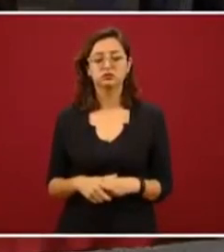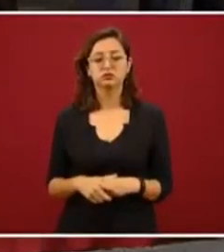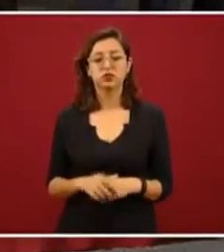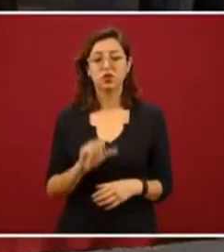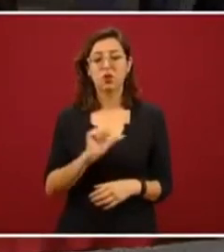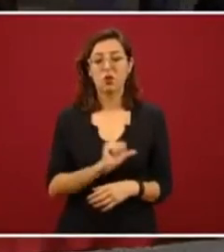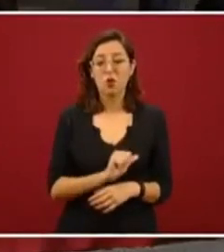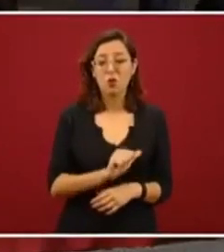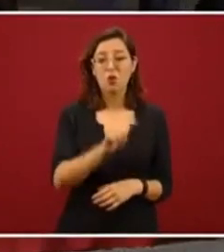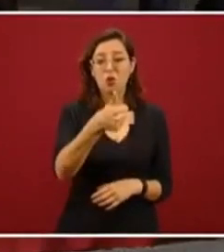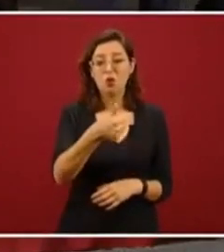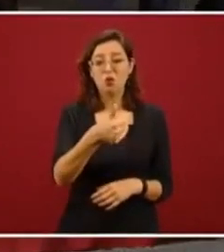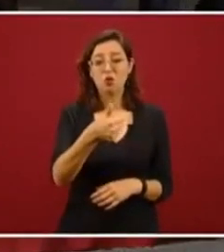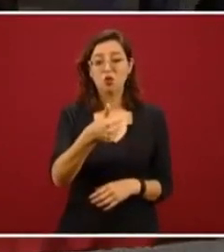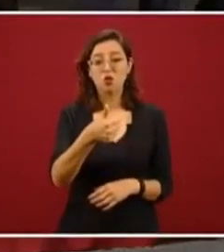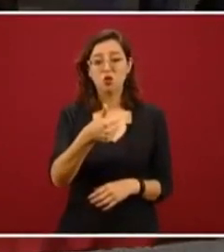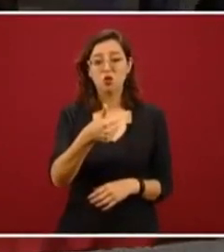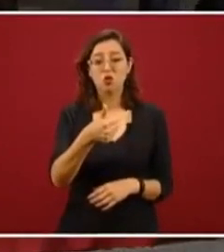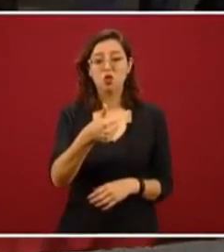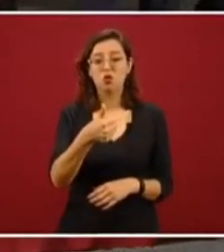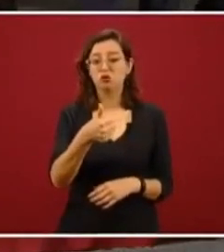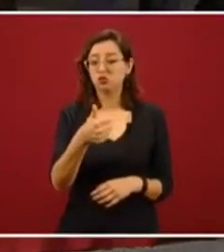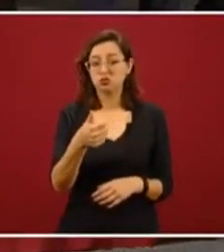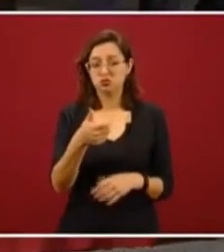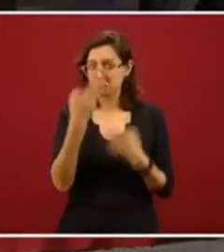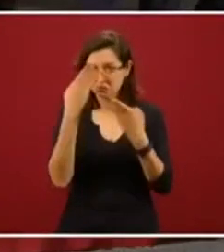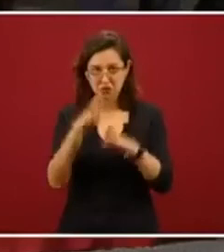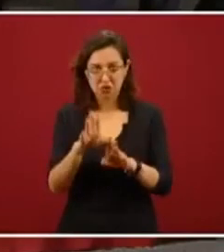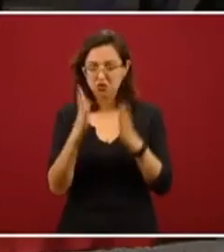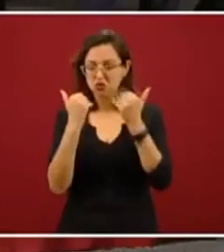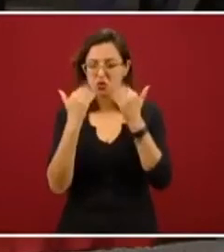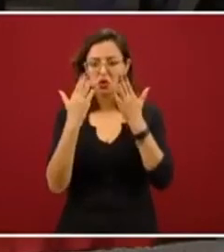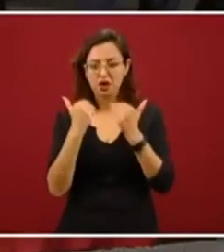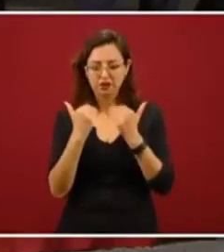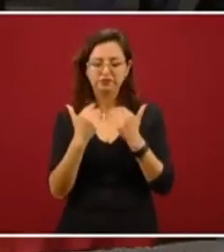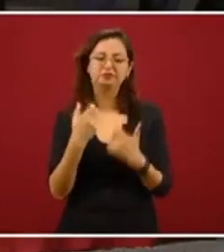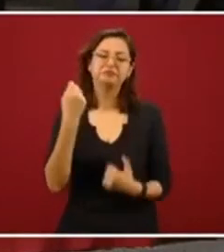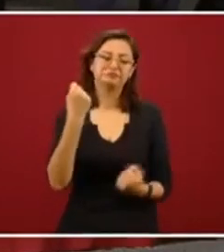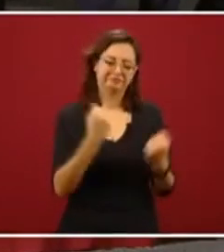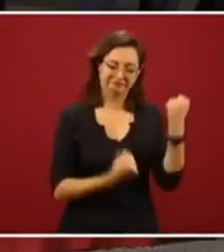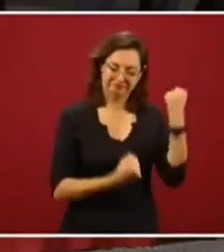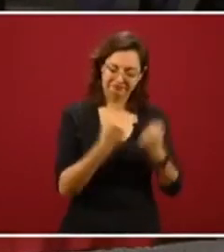Y ya en esta semana empieza la entrega